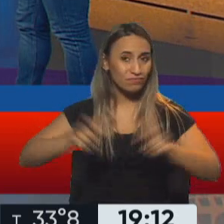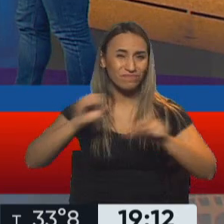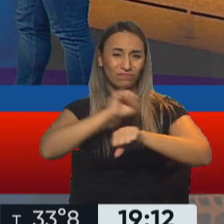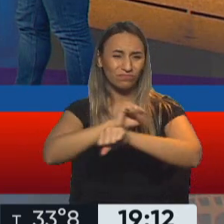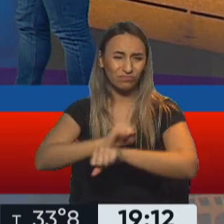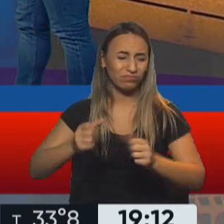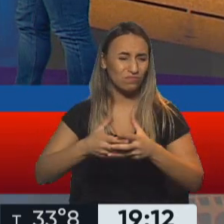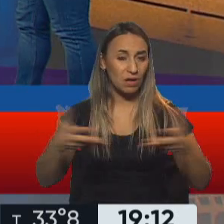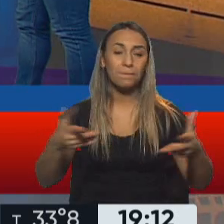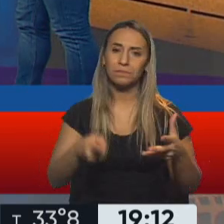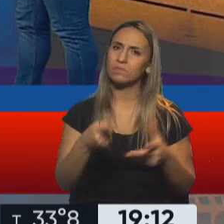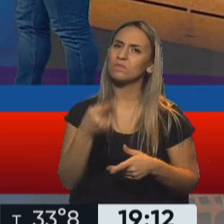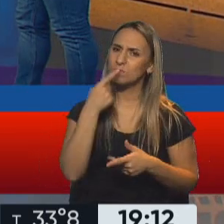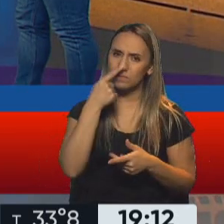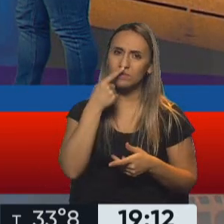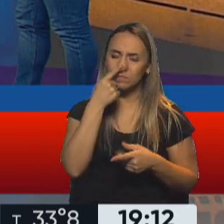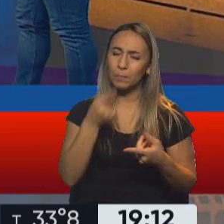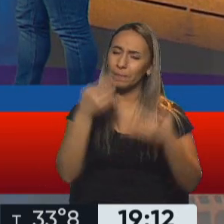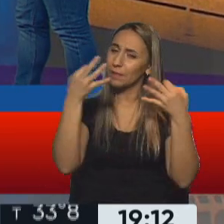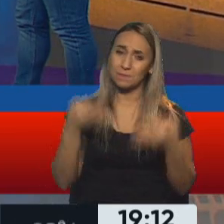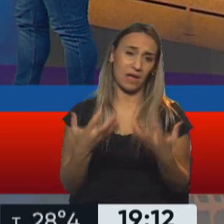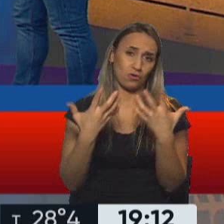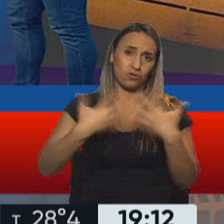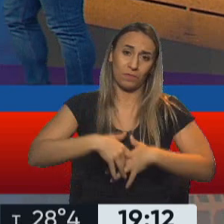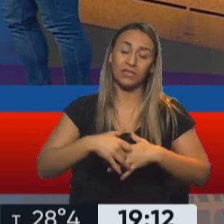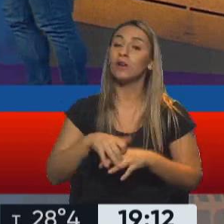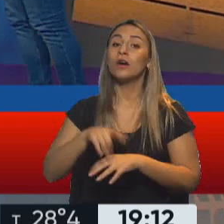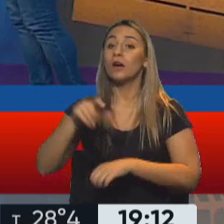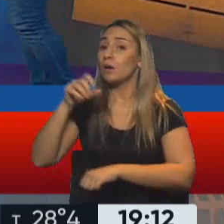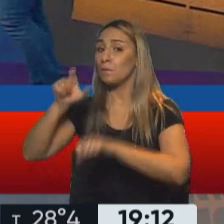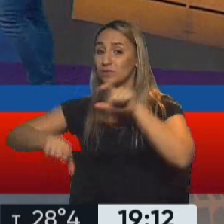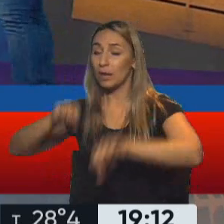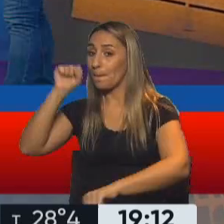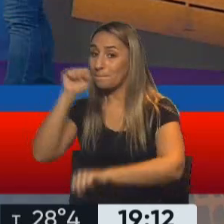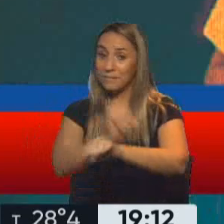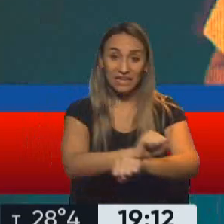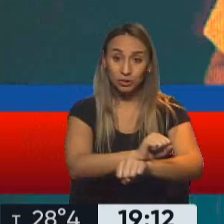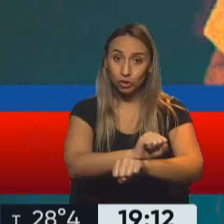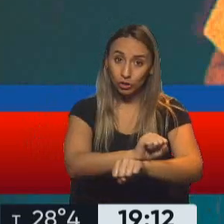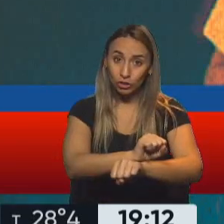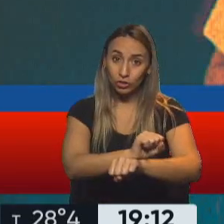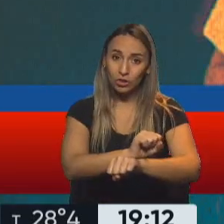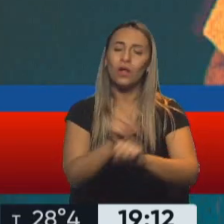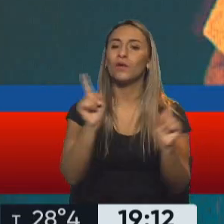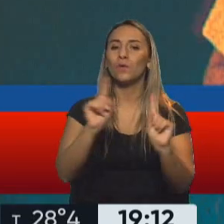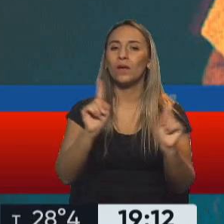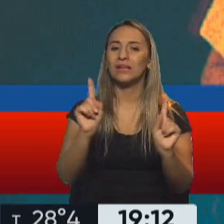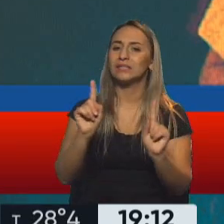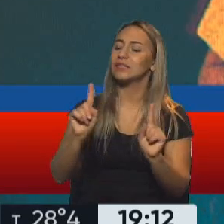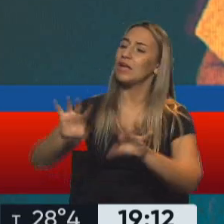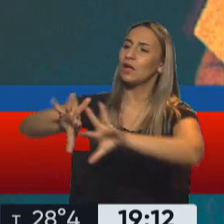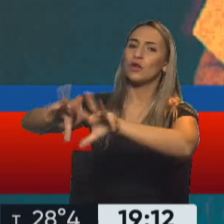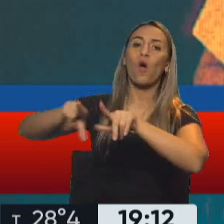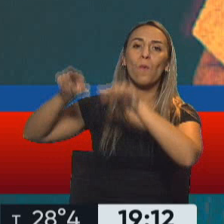interesante para darse cuenta que el sistema, cuando detiene personas, eso no se transforma automáticamente en una baja en las estadísticas de la